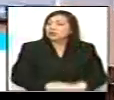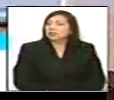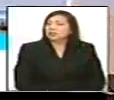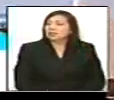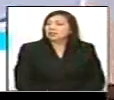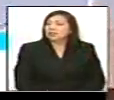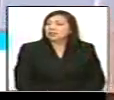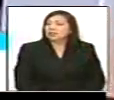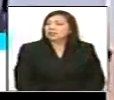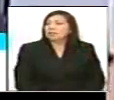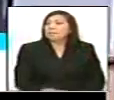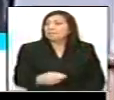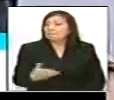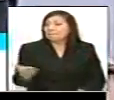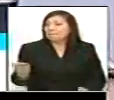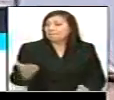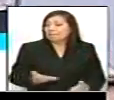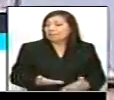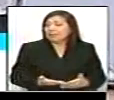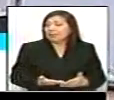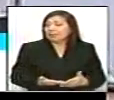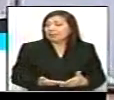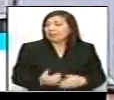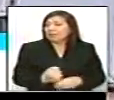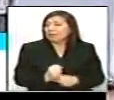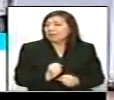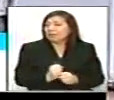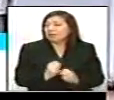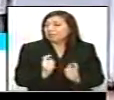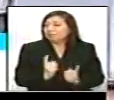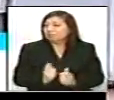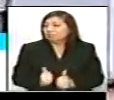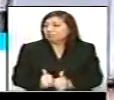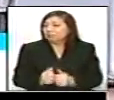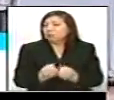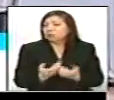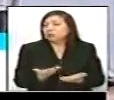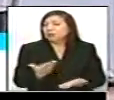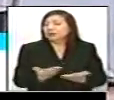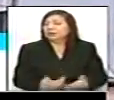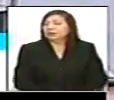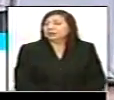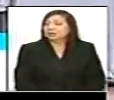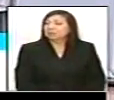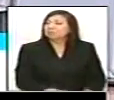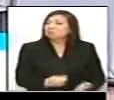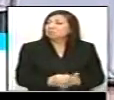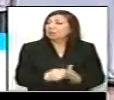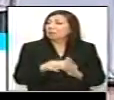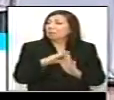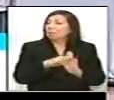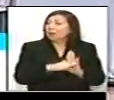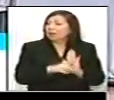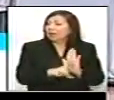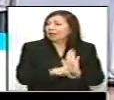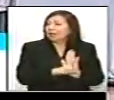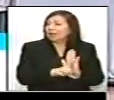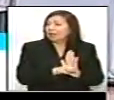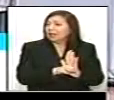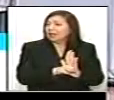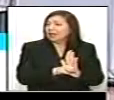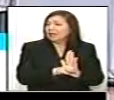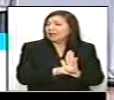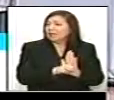la calificación del mineral que se extraía, en función a que se condicionaba muchas veces y se pagaba muy baja ley